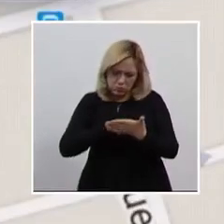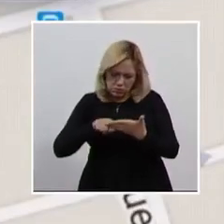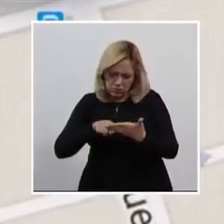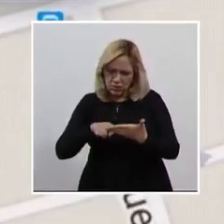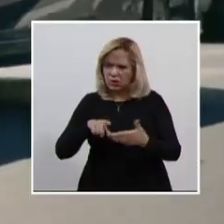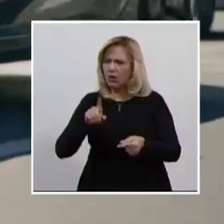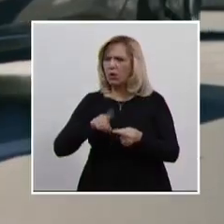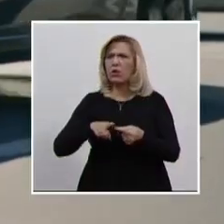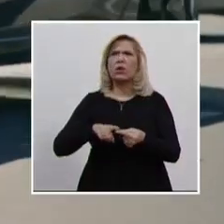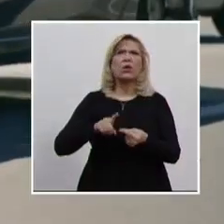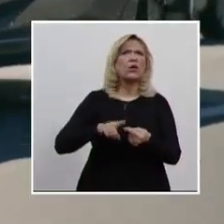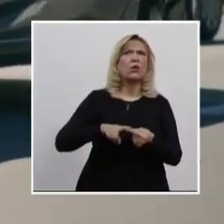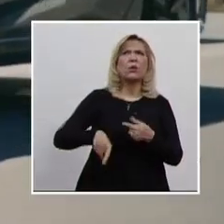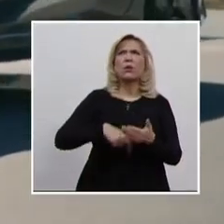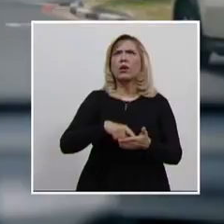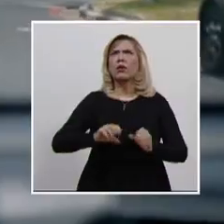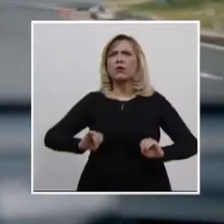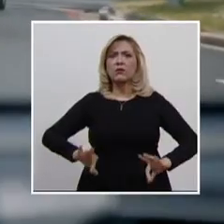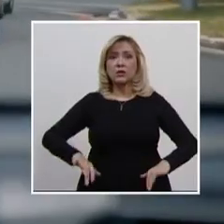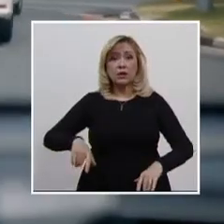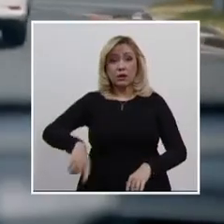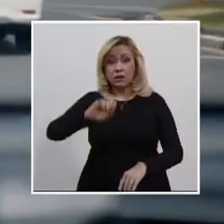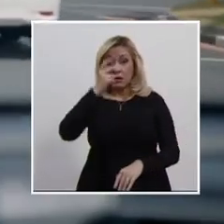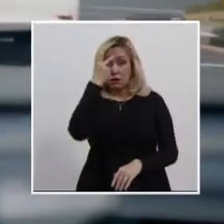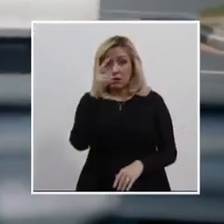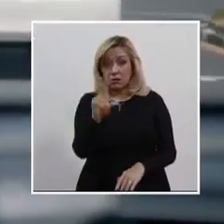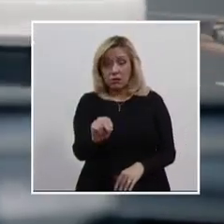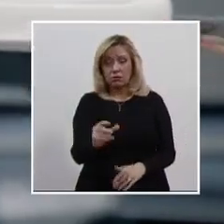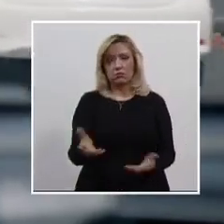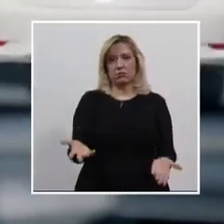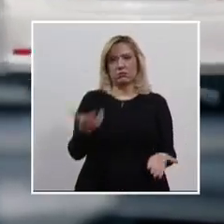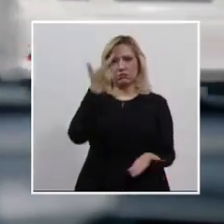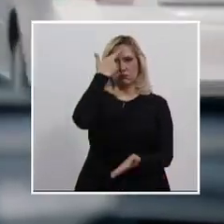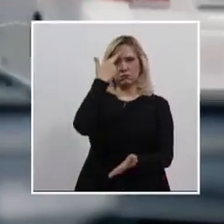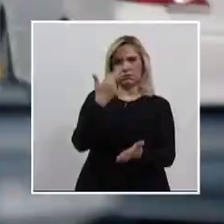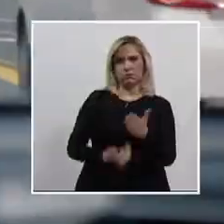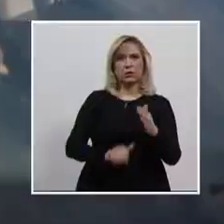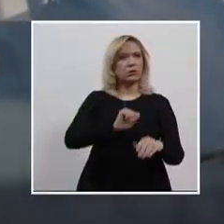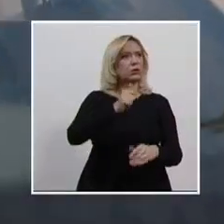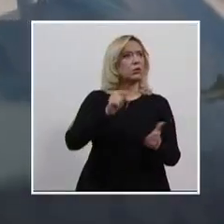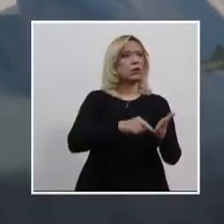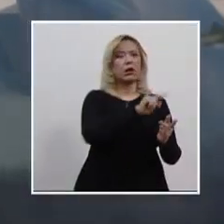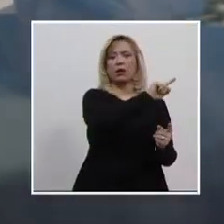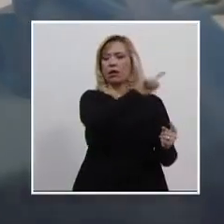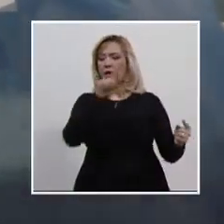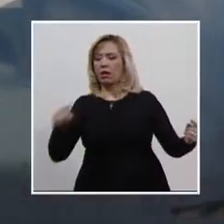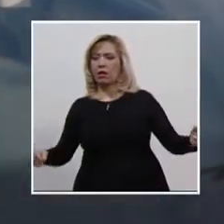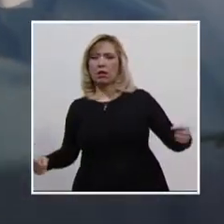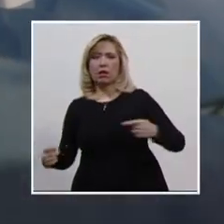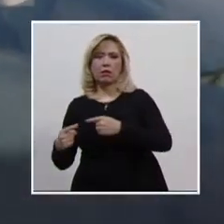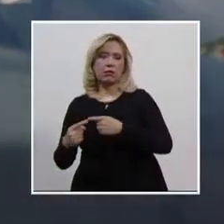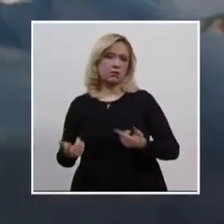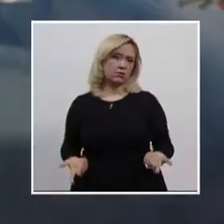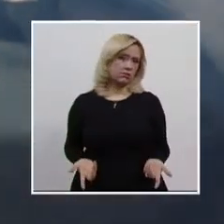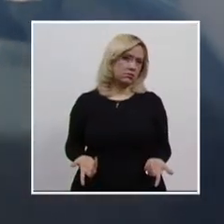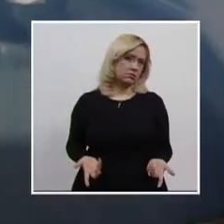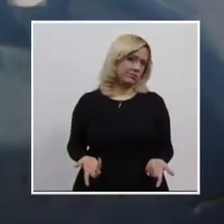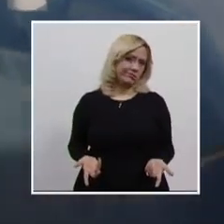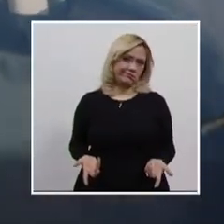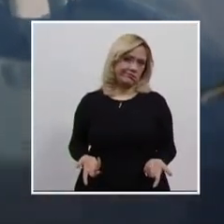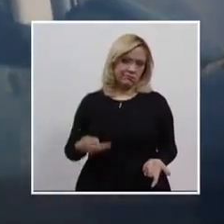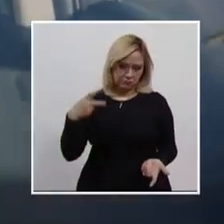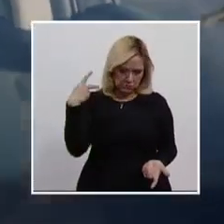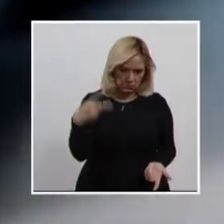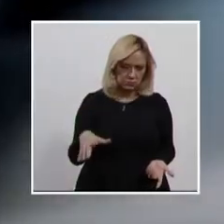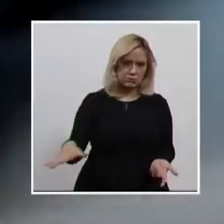la igualdad, a la libertad de trabajo y de asociación, por lo que la declaró inconstitucional. Consideró que diversas exigencias sobre